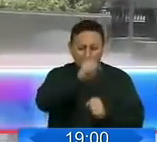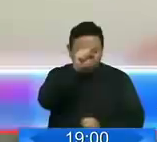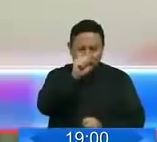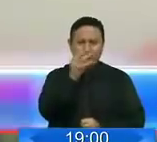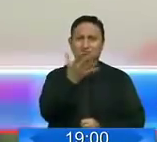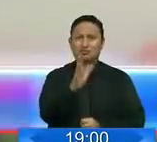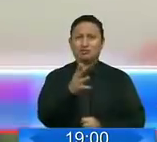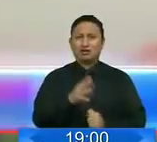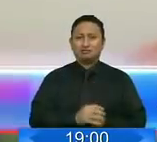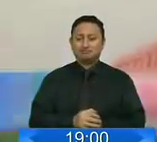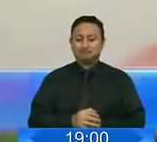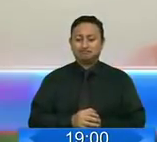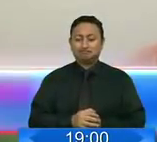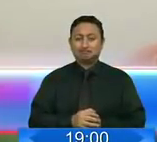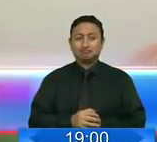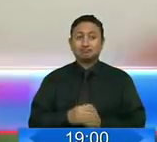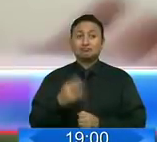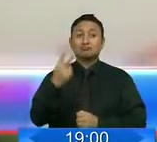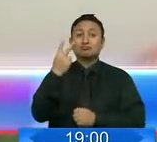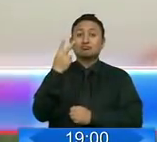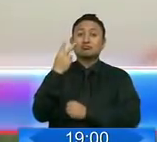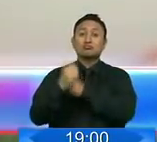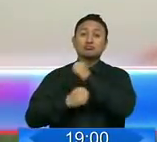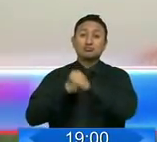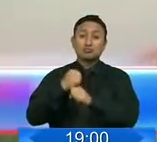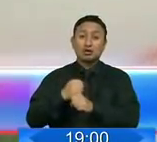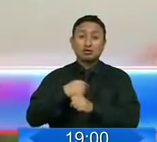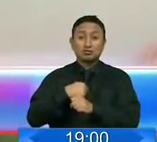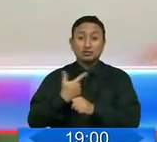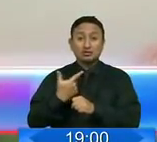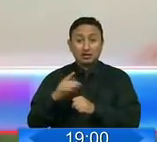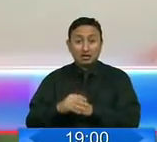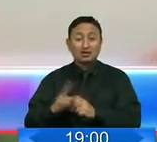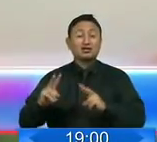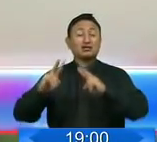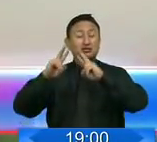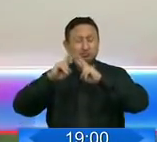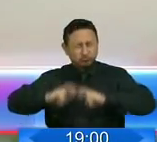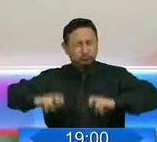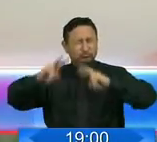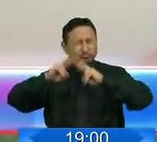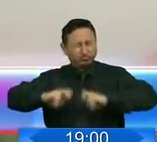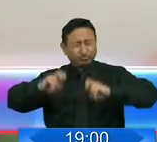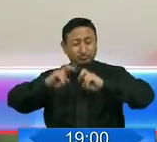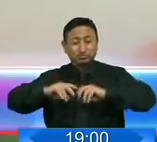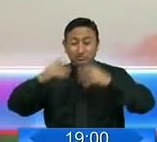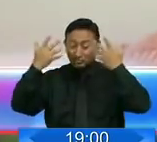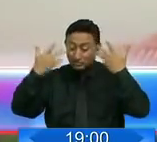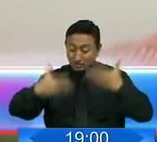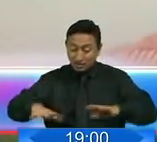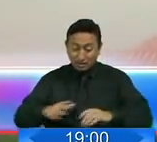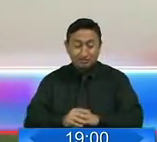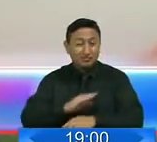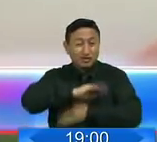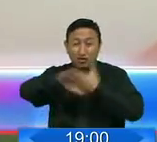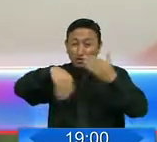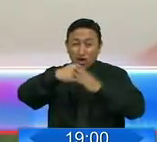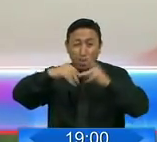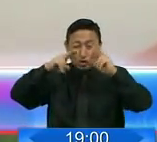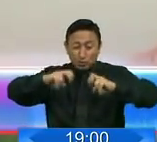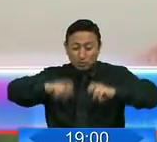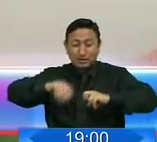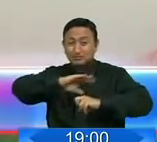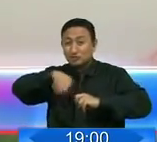En 2 años enteros que me han investigado hasta la saciedad, hasta por debajo de la alfombra, por atrás de las